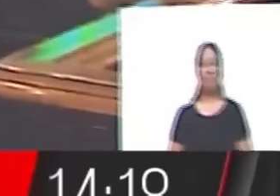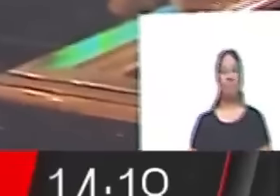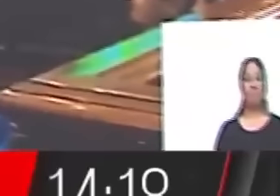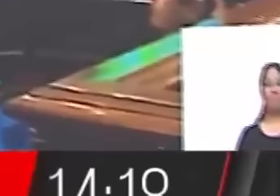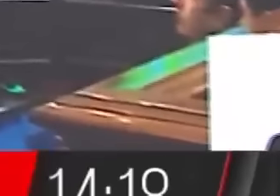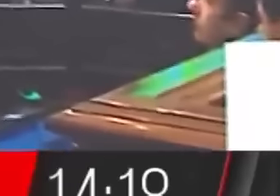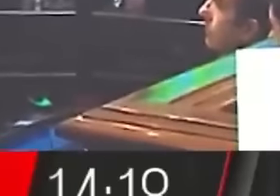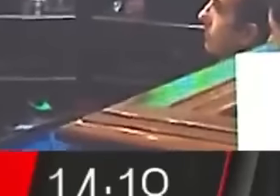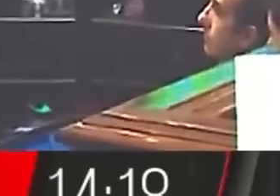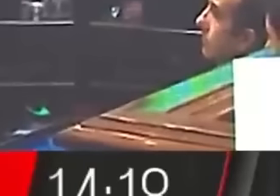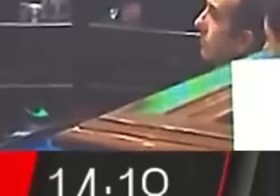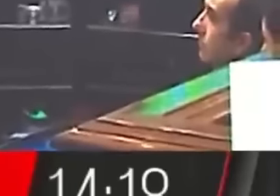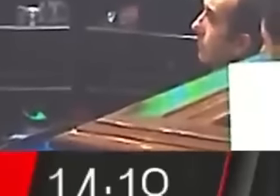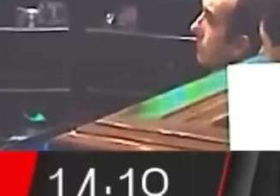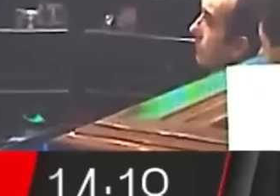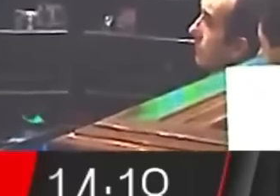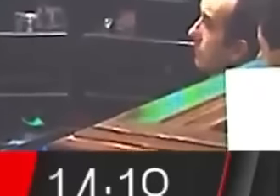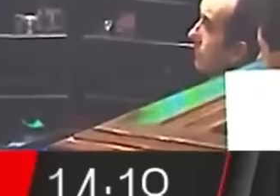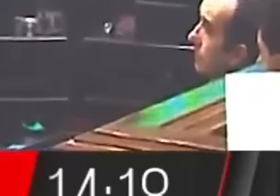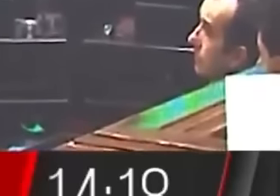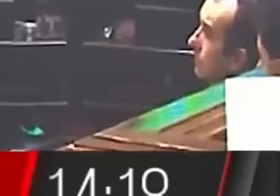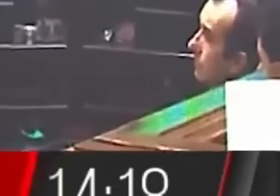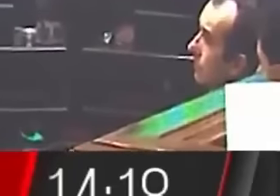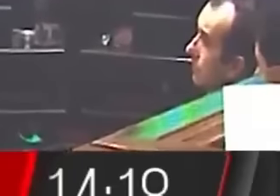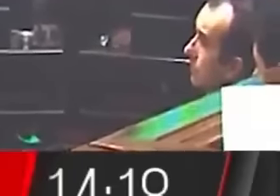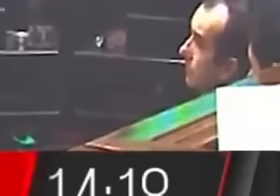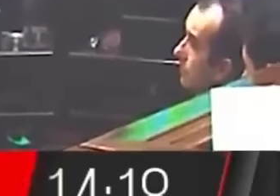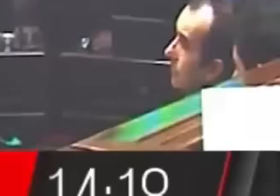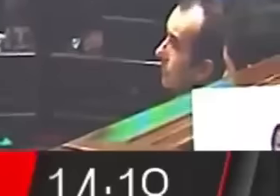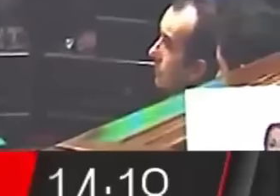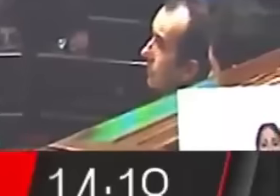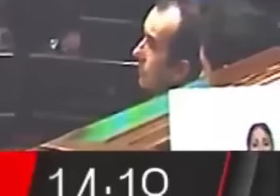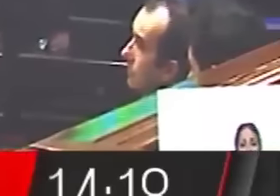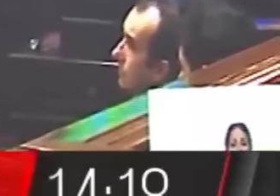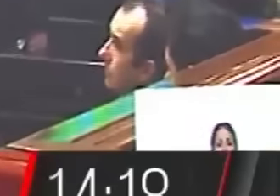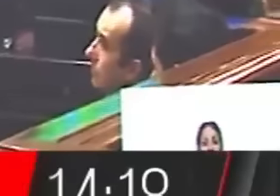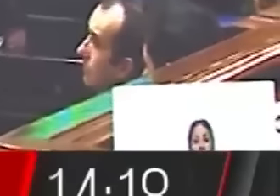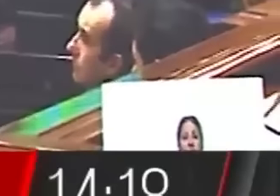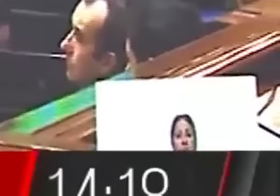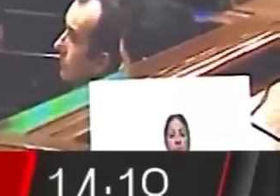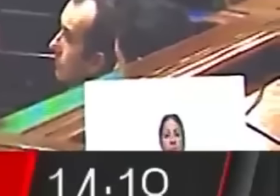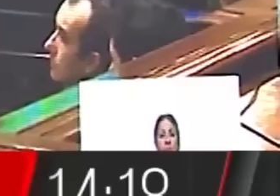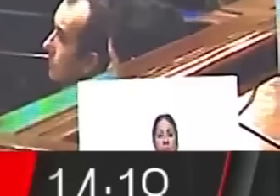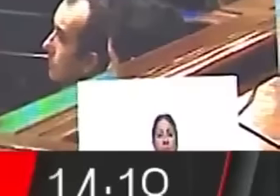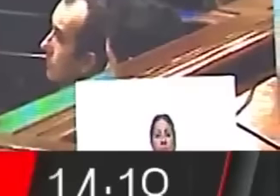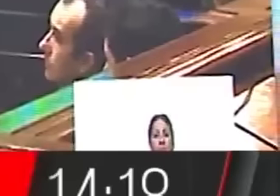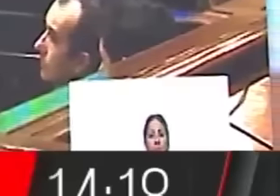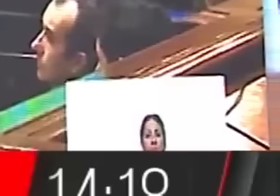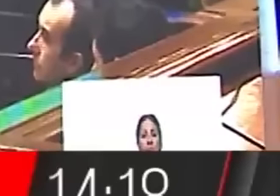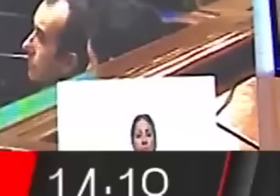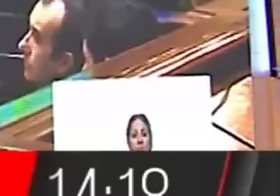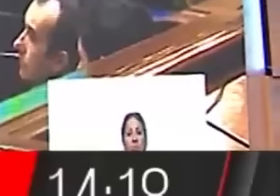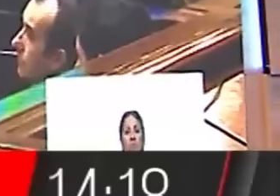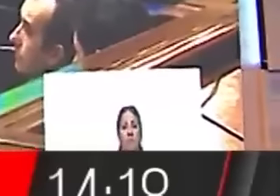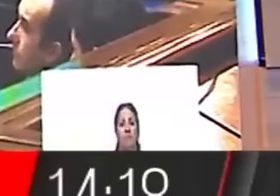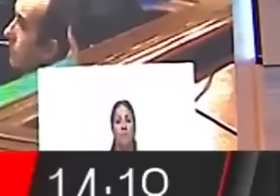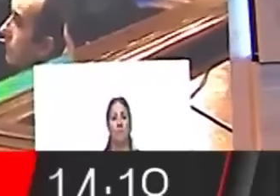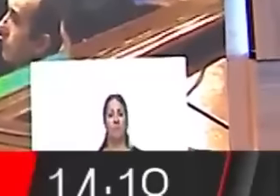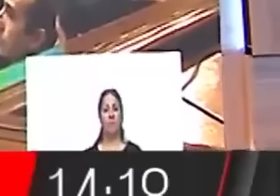sacando del ángulo, están, se estiran así, déjame. Pero orgullosos. Claro, no, orgulloso no sé